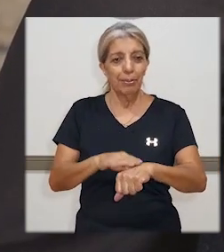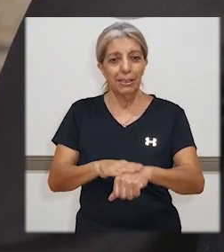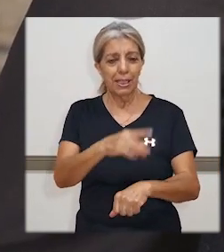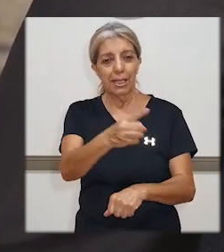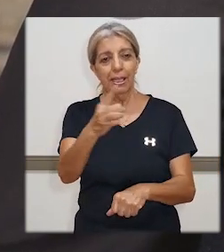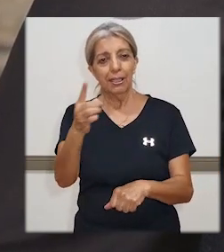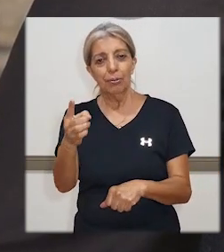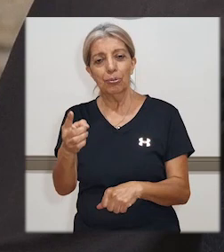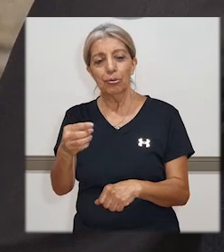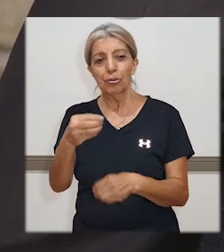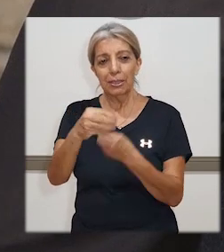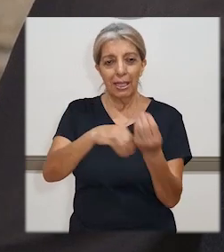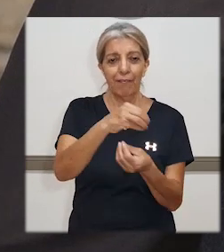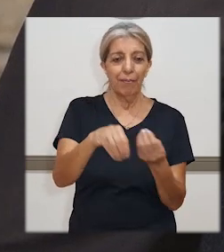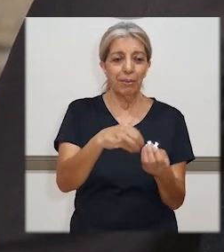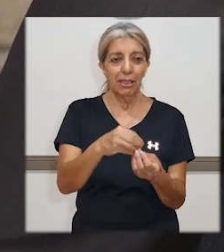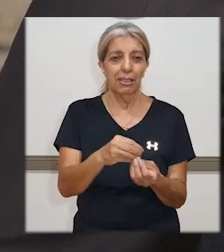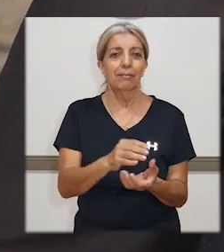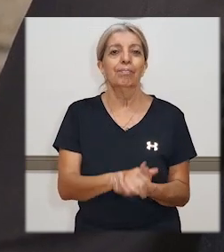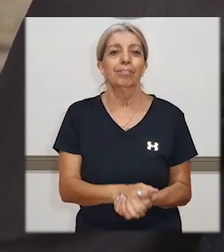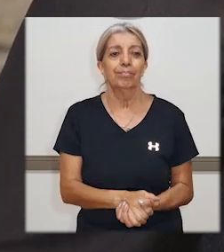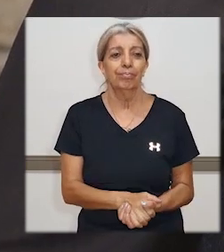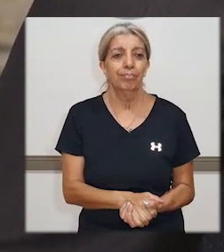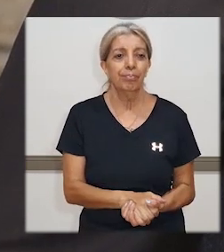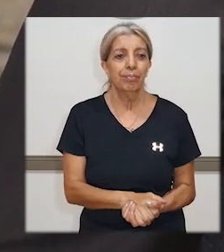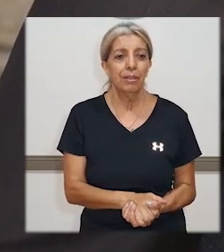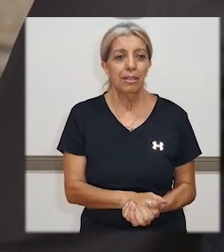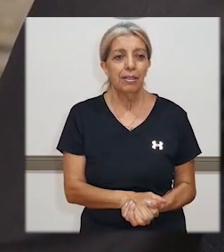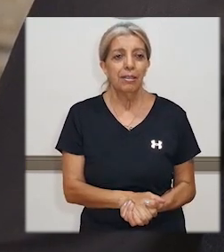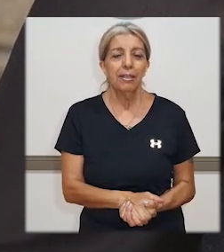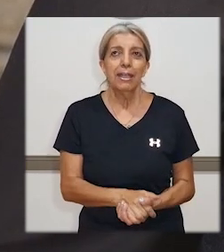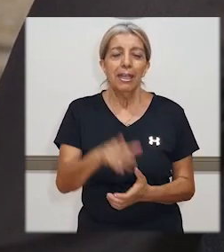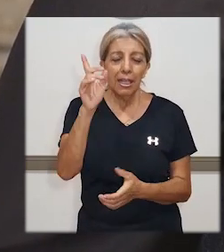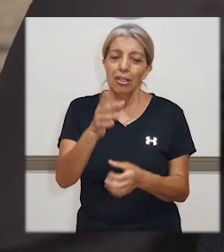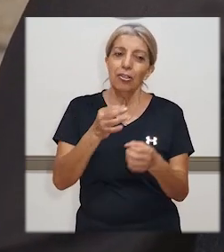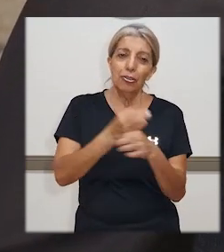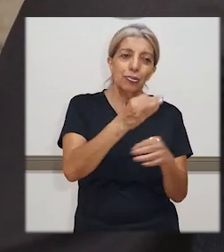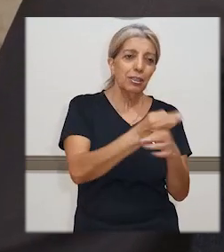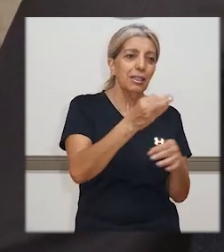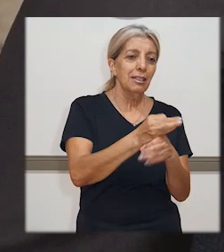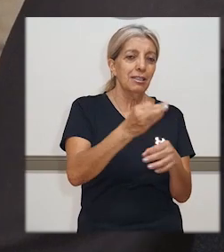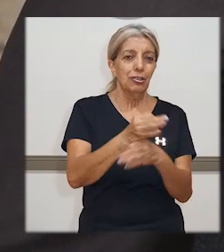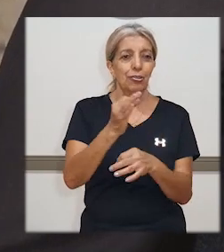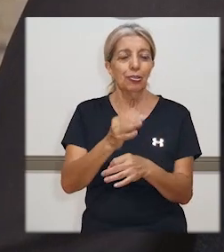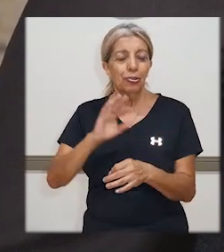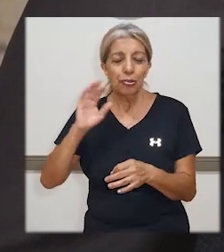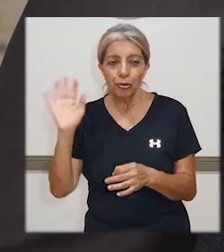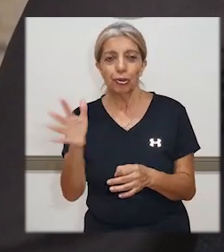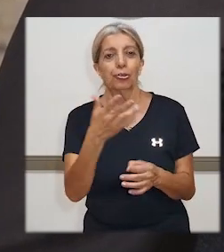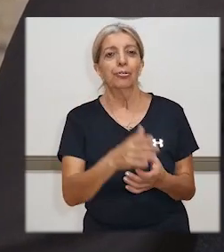todos aquellos que están lejos, a cuantos el Señor nuestro Dios quiera llamar.